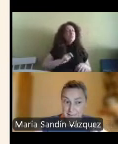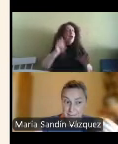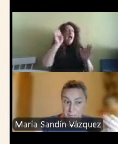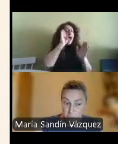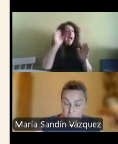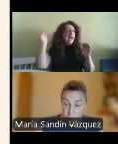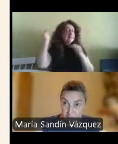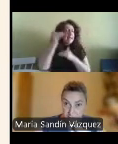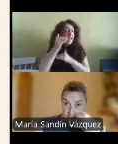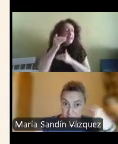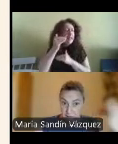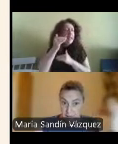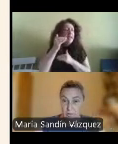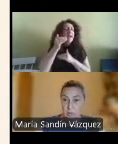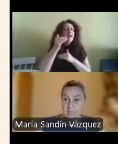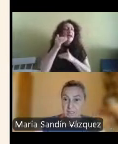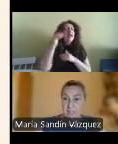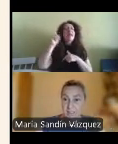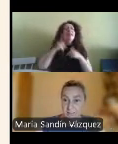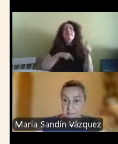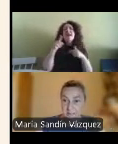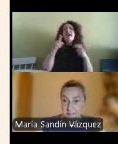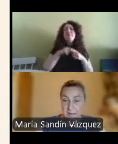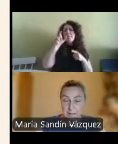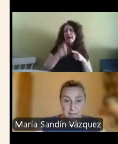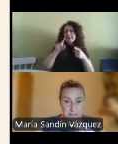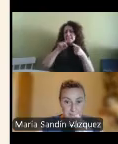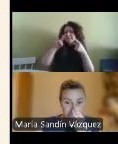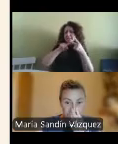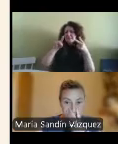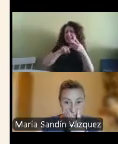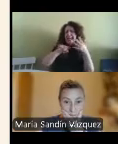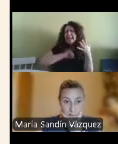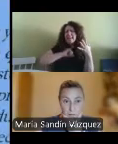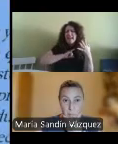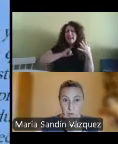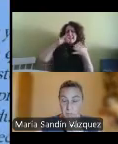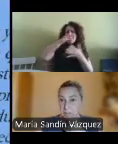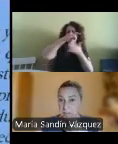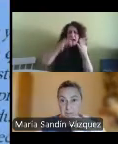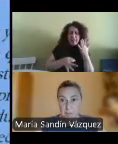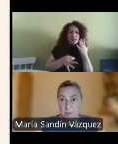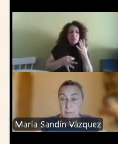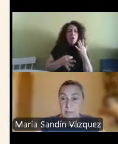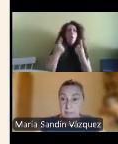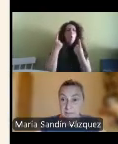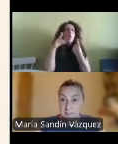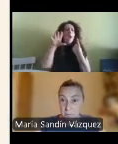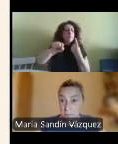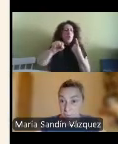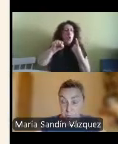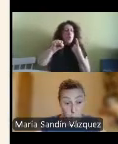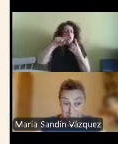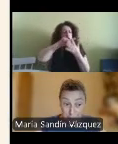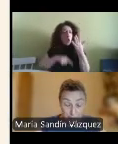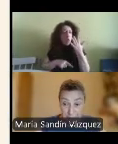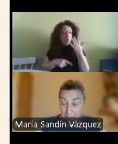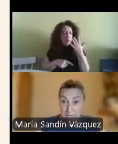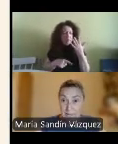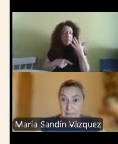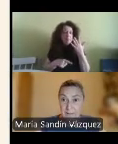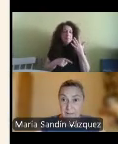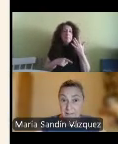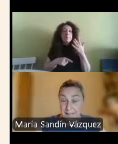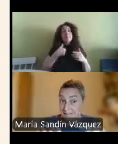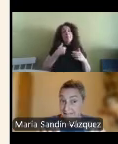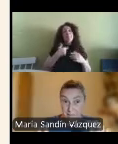eh, en función de todas esas identidades entrelazadas. Bueno, pues os voy a presentar es la